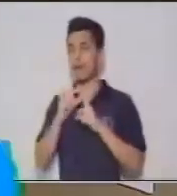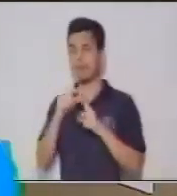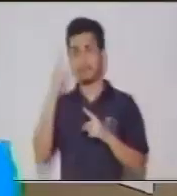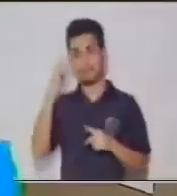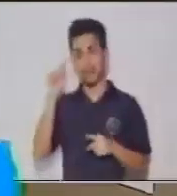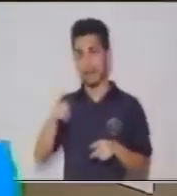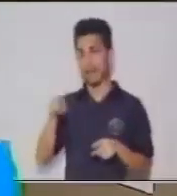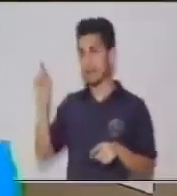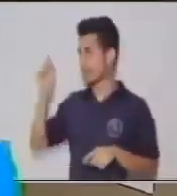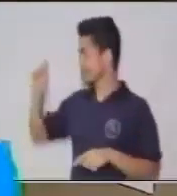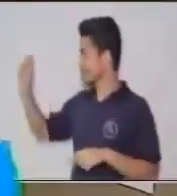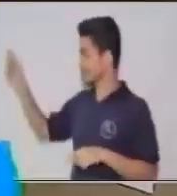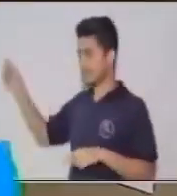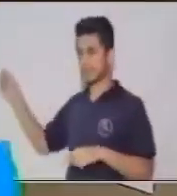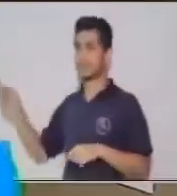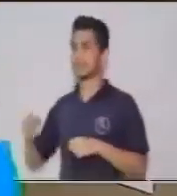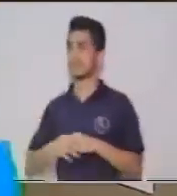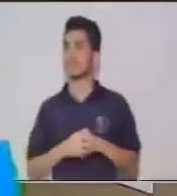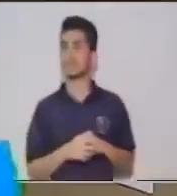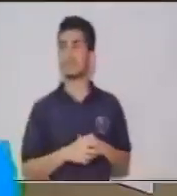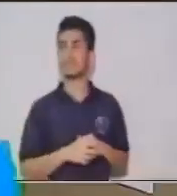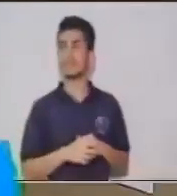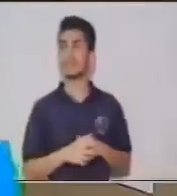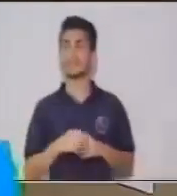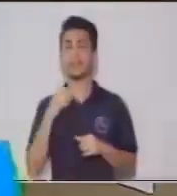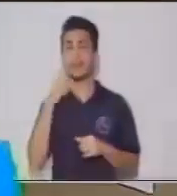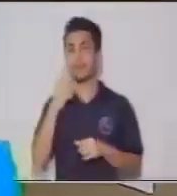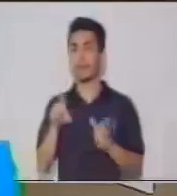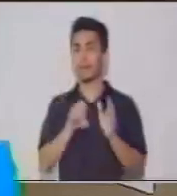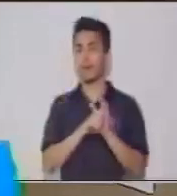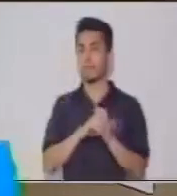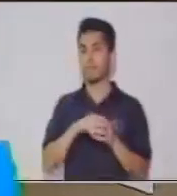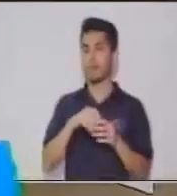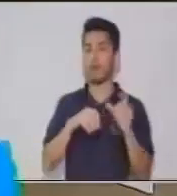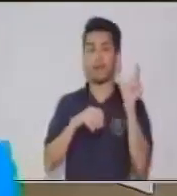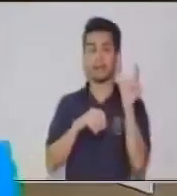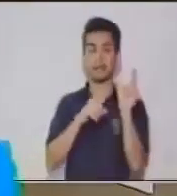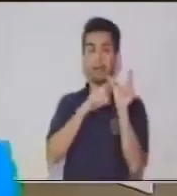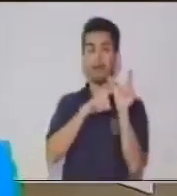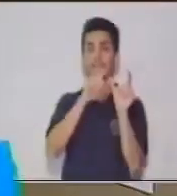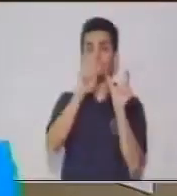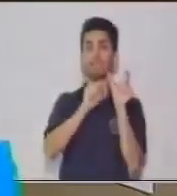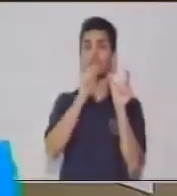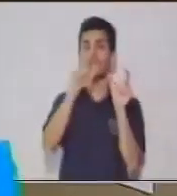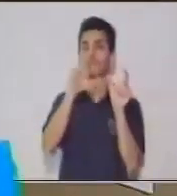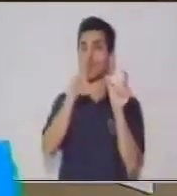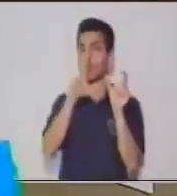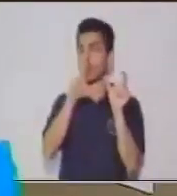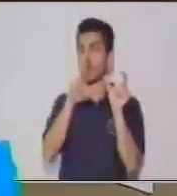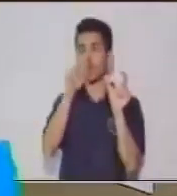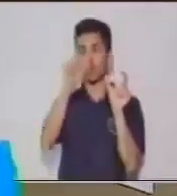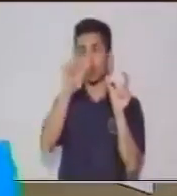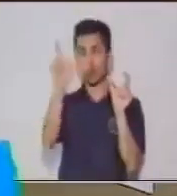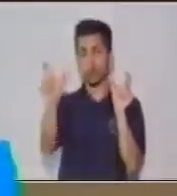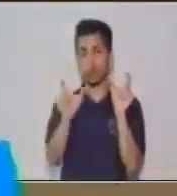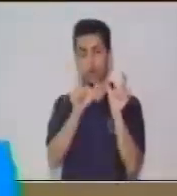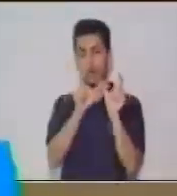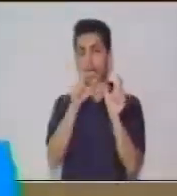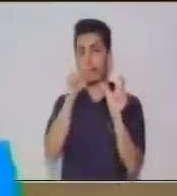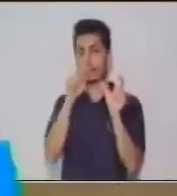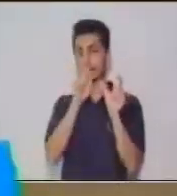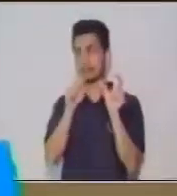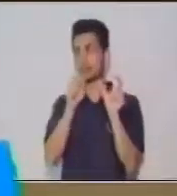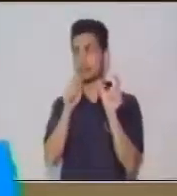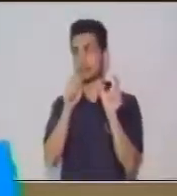acá anotadas. Estamos con el lexema flor, usted va a anotar el morfema. Va a